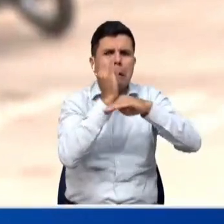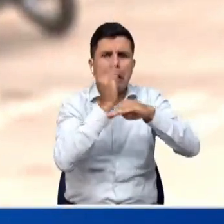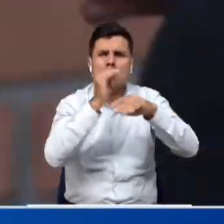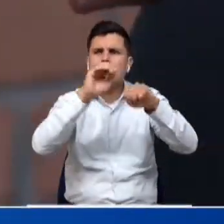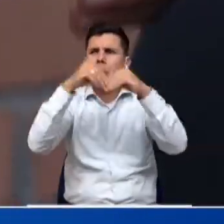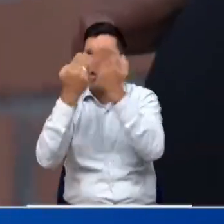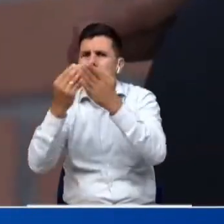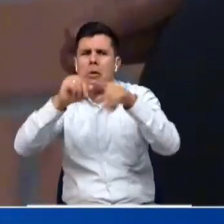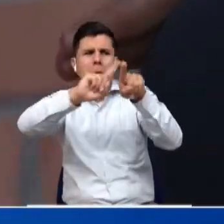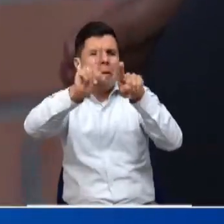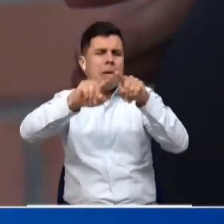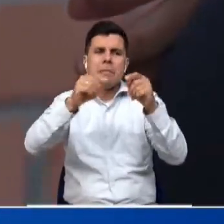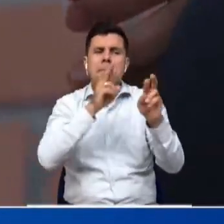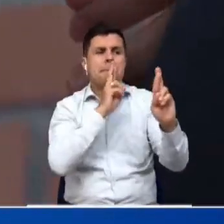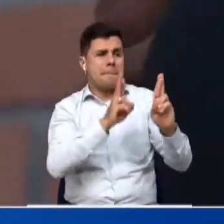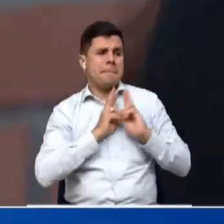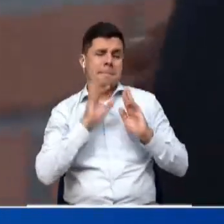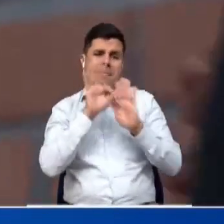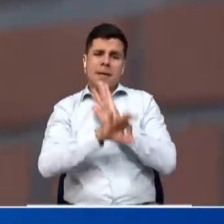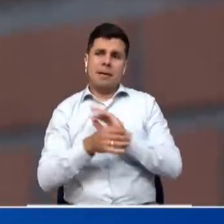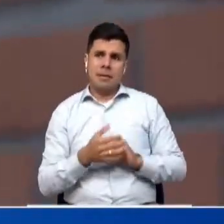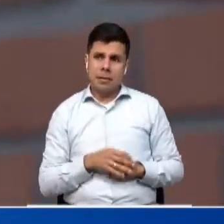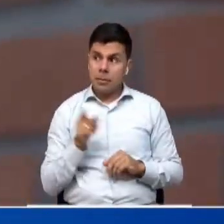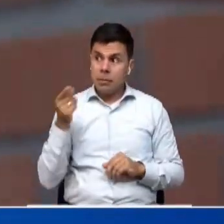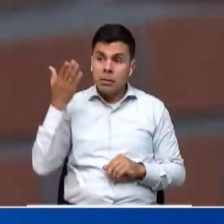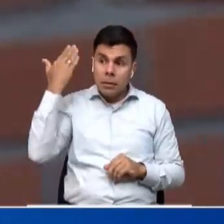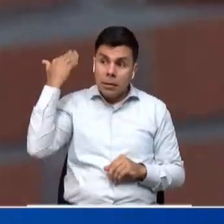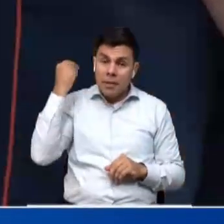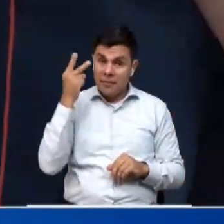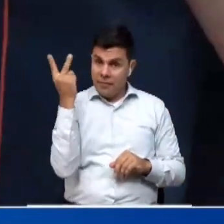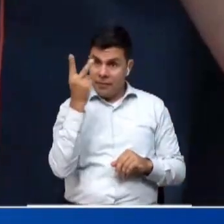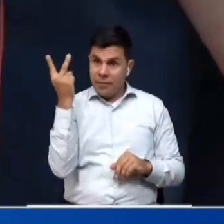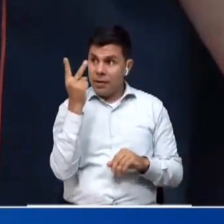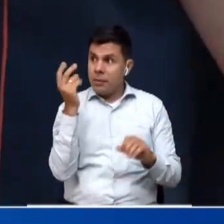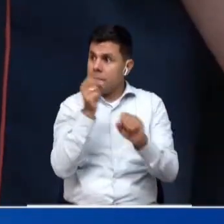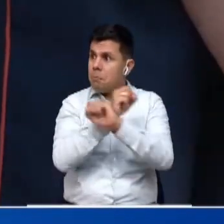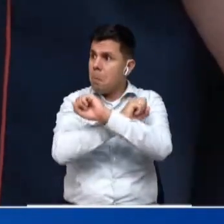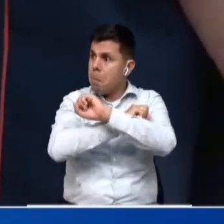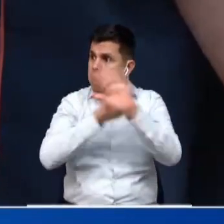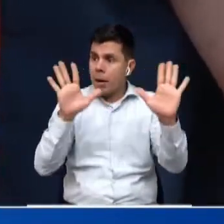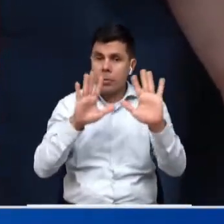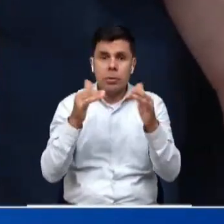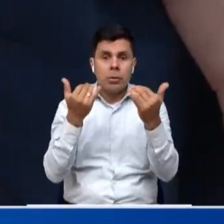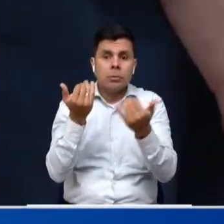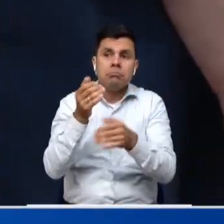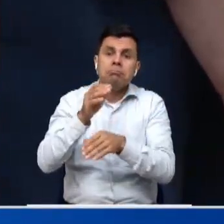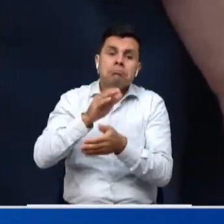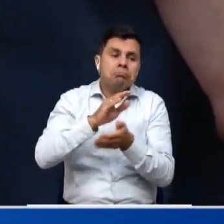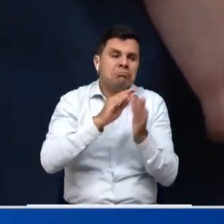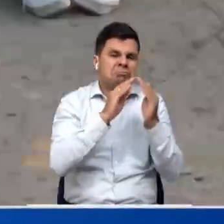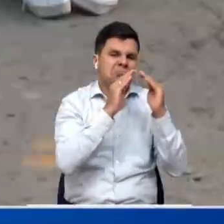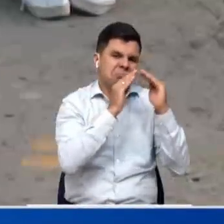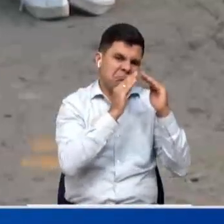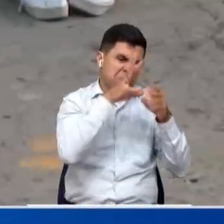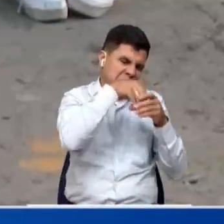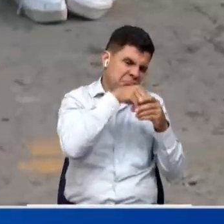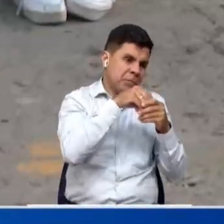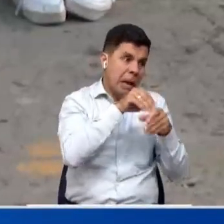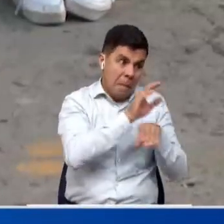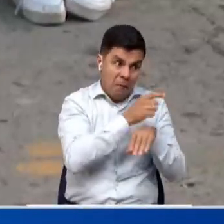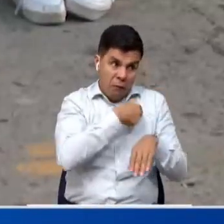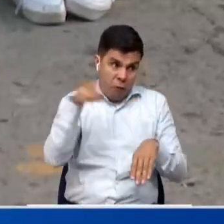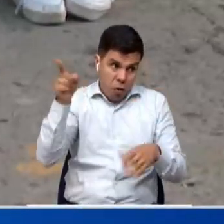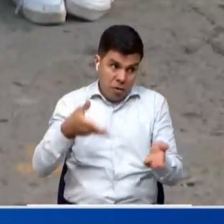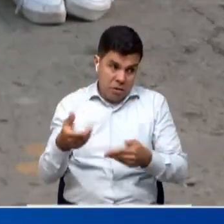de nada. La menor está desaparecida desde el pasado viernes cuando salió de su casa en horas de la tarde a hacer un mandado a la tienda,